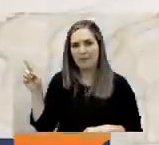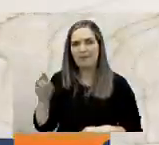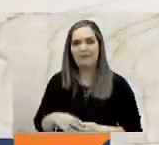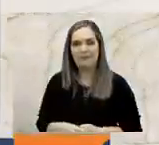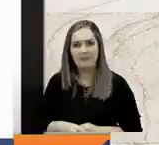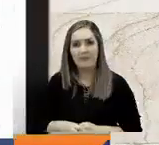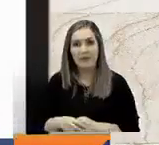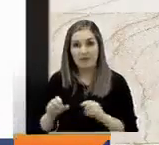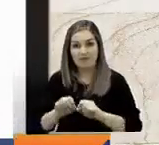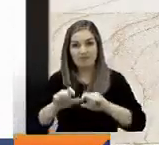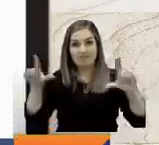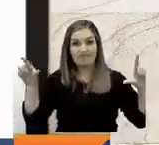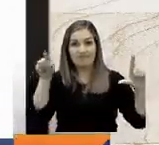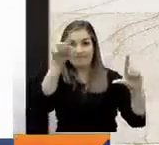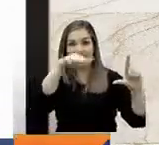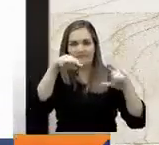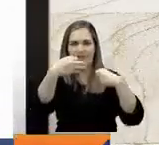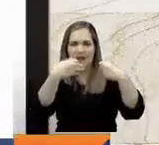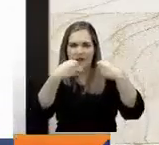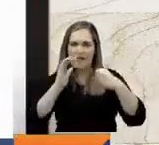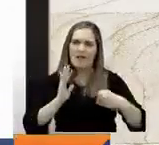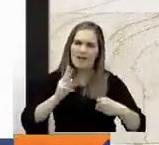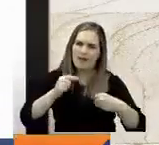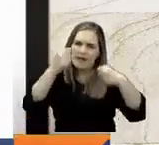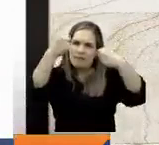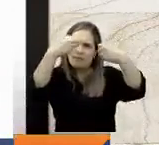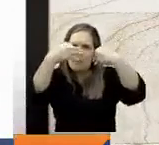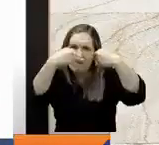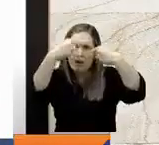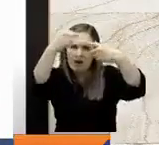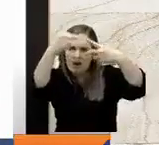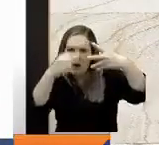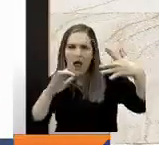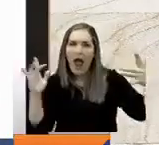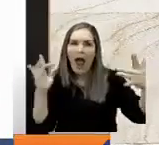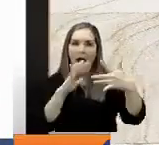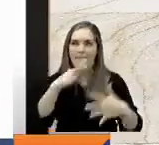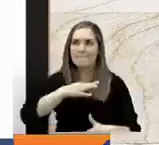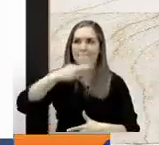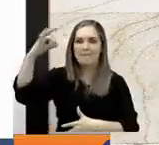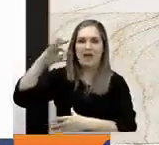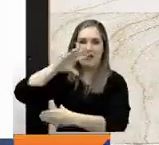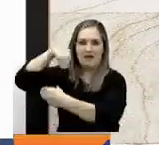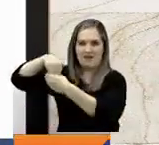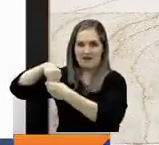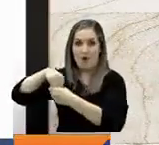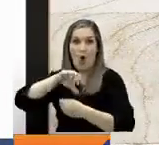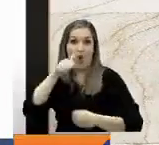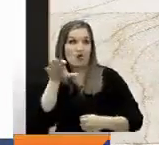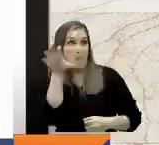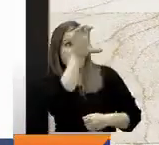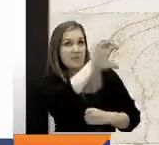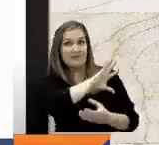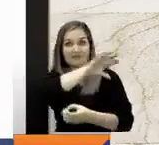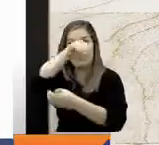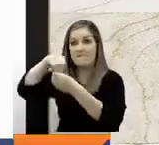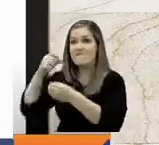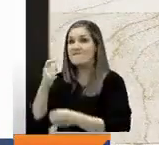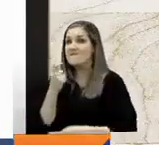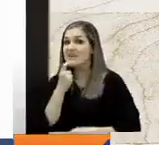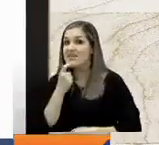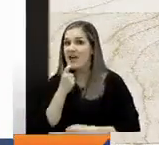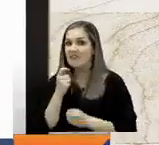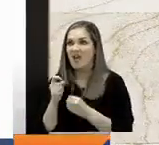www.businessfinland.fi. Acá encontrará la descripción del programa que pretende reclutar talentos internacionales que puedan aportar al crecimiento